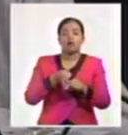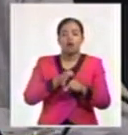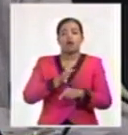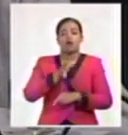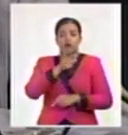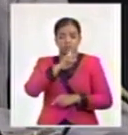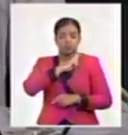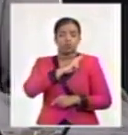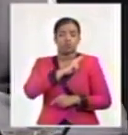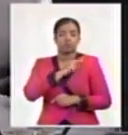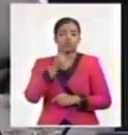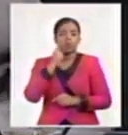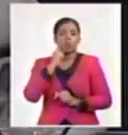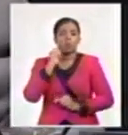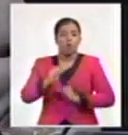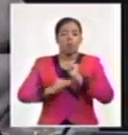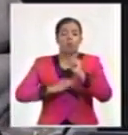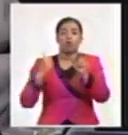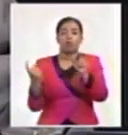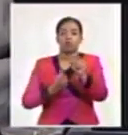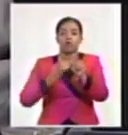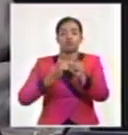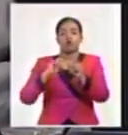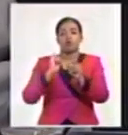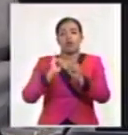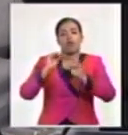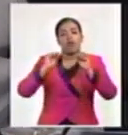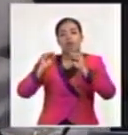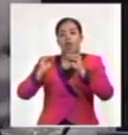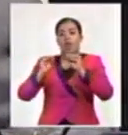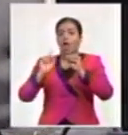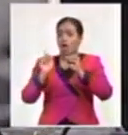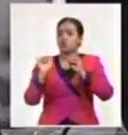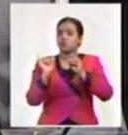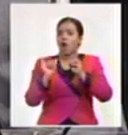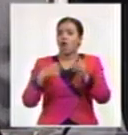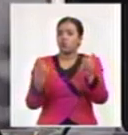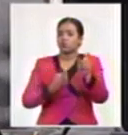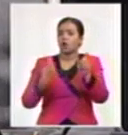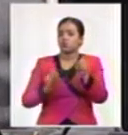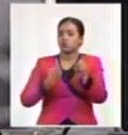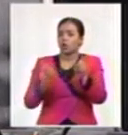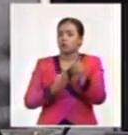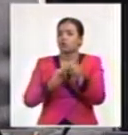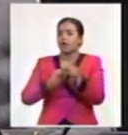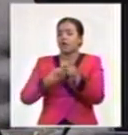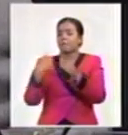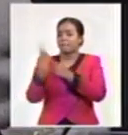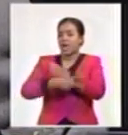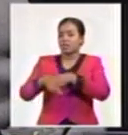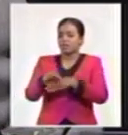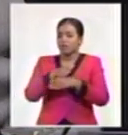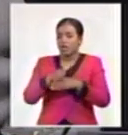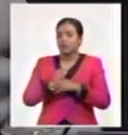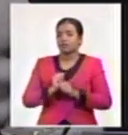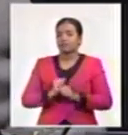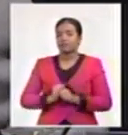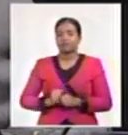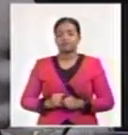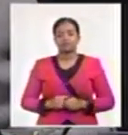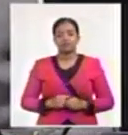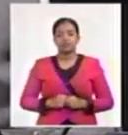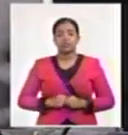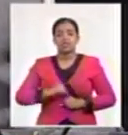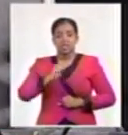se ha estado trabajando, no solo se ha estado hablando, se ha estado trabajando. Arabia Saudita ha estado jugando un papel fundamental en eso.